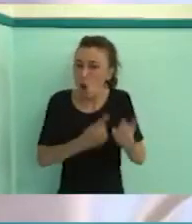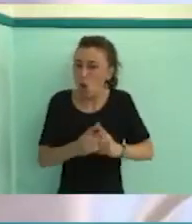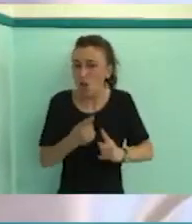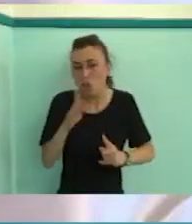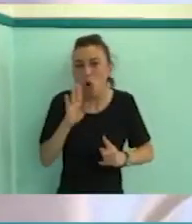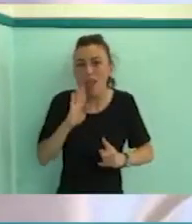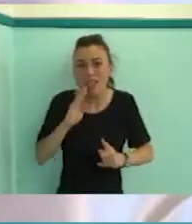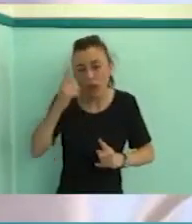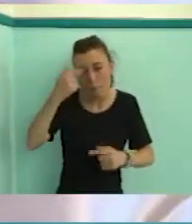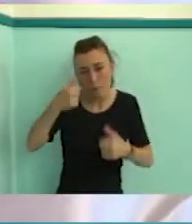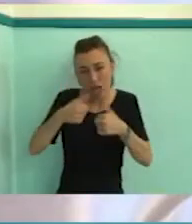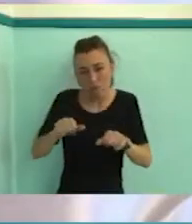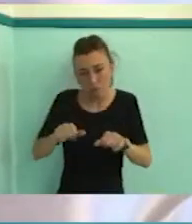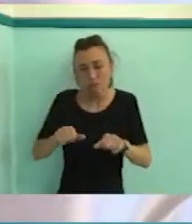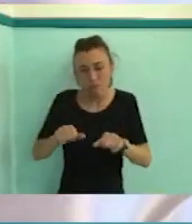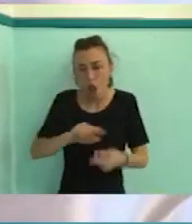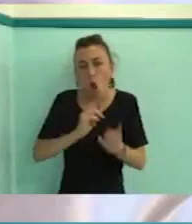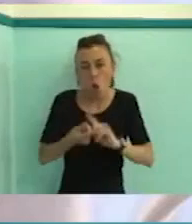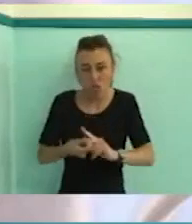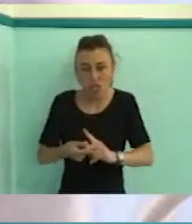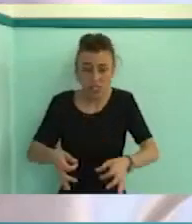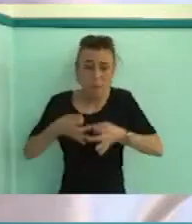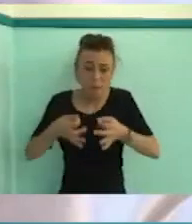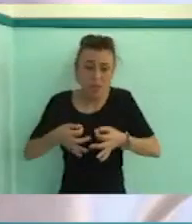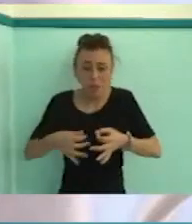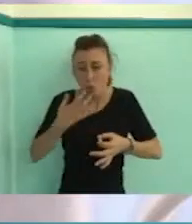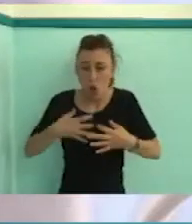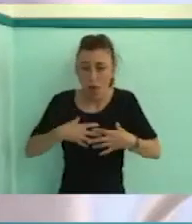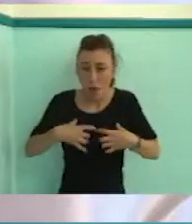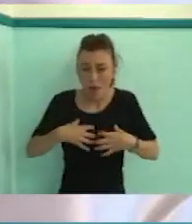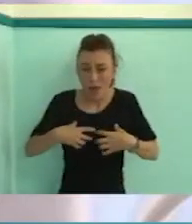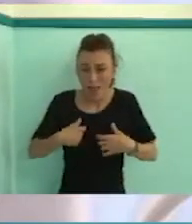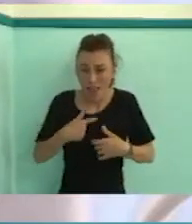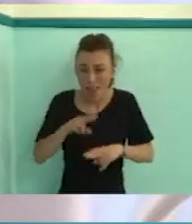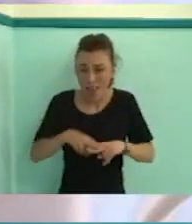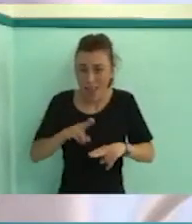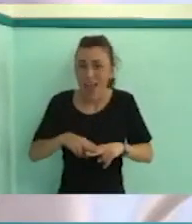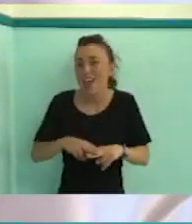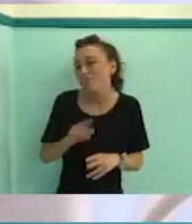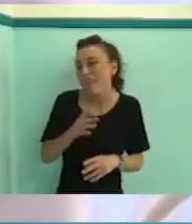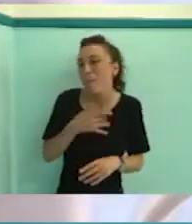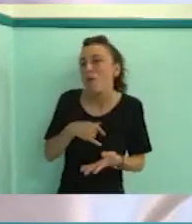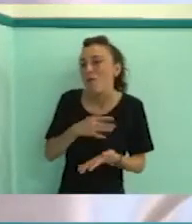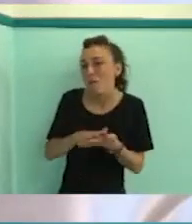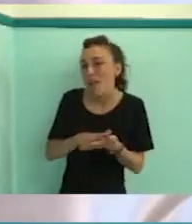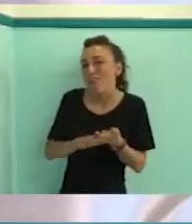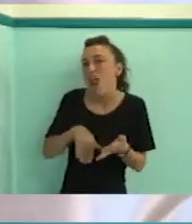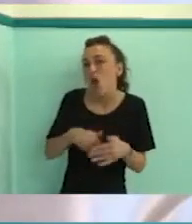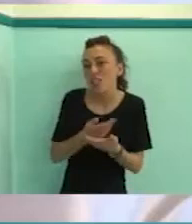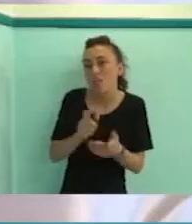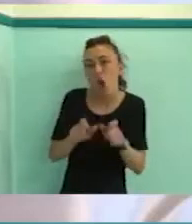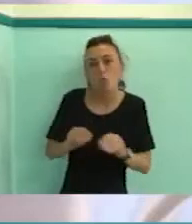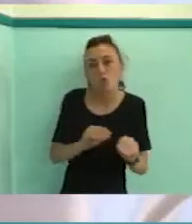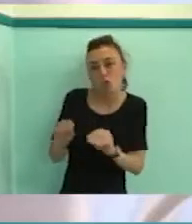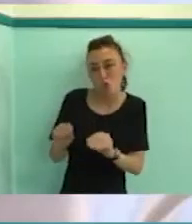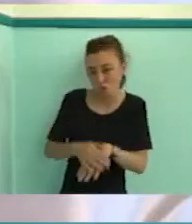sea bien en su entorno siempre está la ovejita negra que ahora es la que hace amor nos habla de los cuerpos de los demás me hace mucha gracia eso porque de repente a lo mejor me escribe